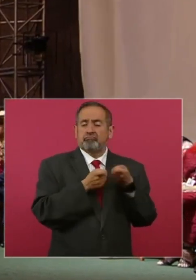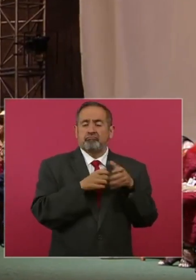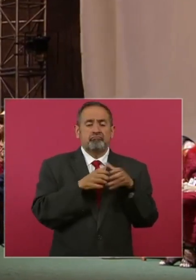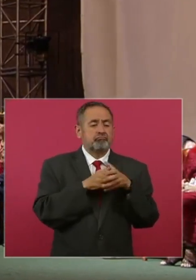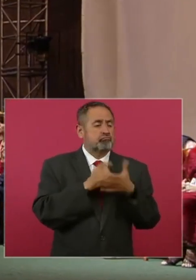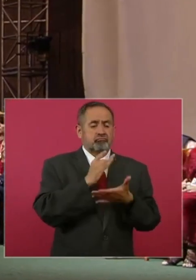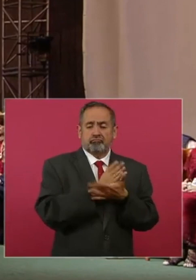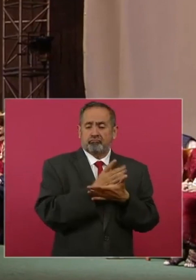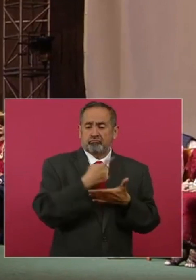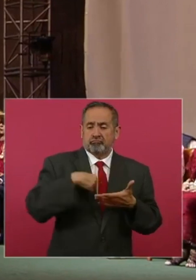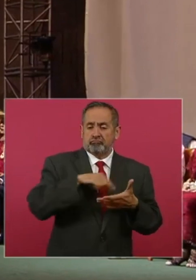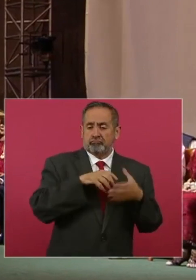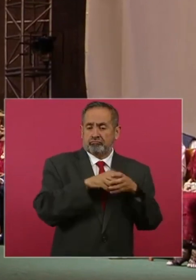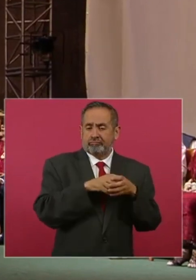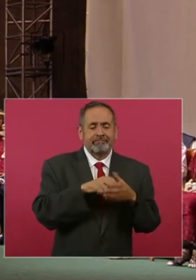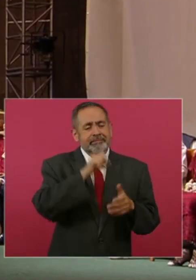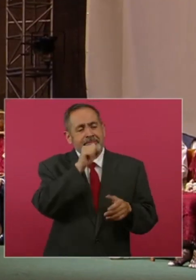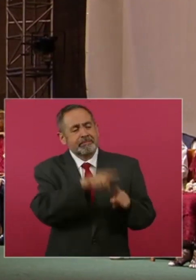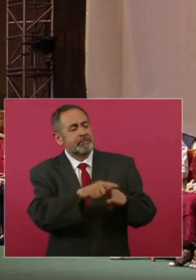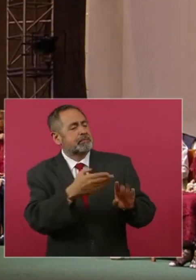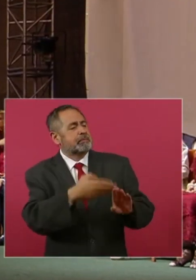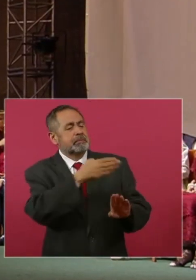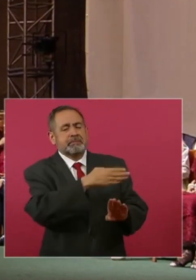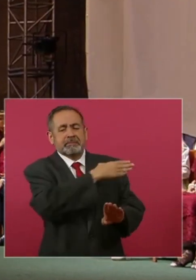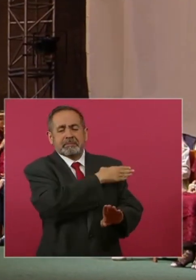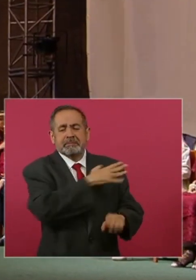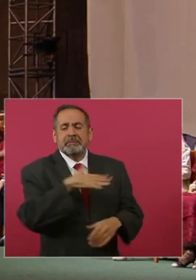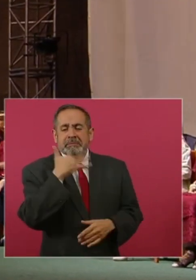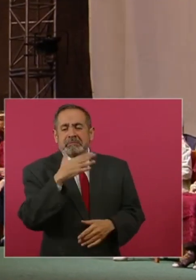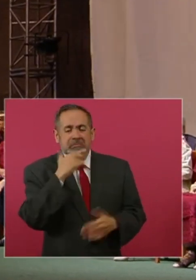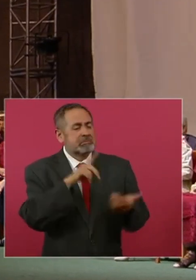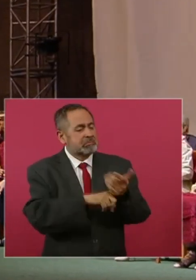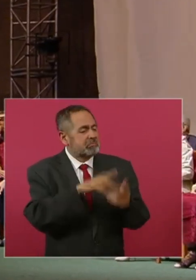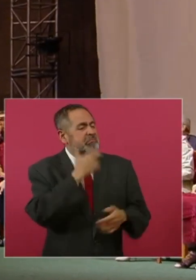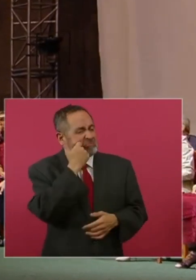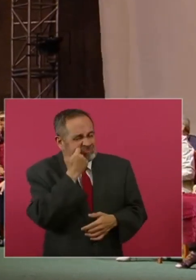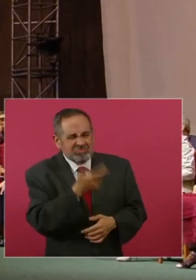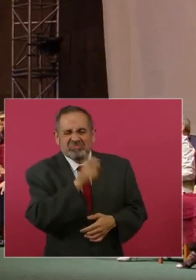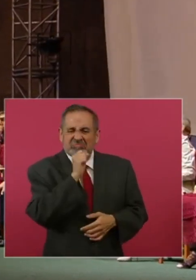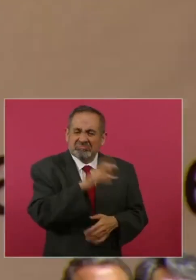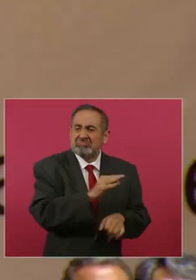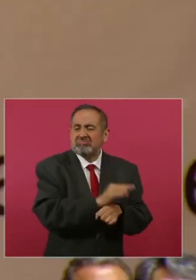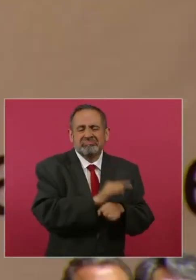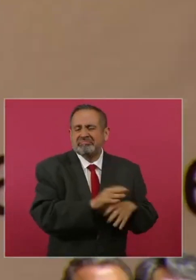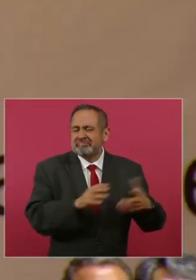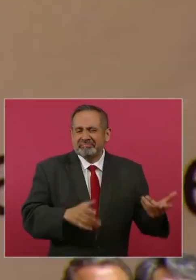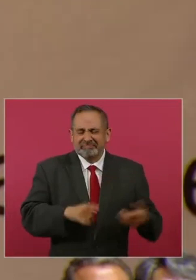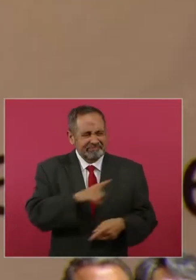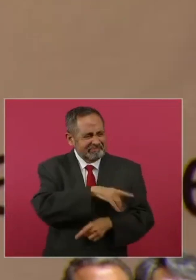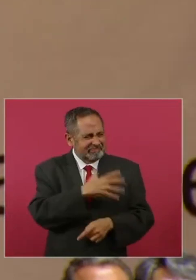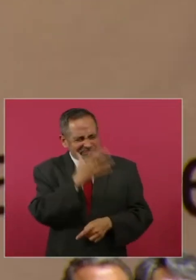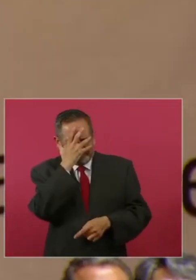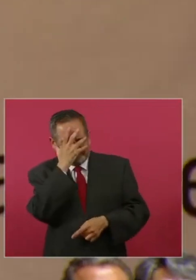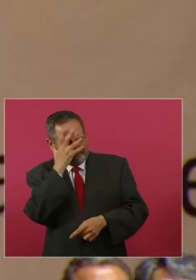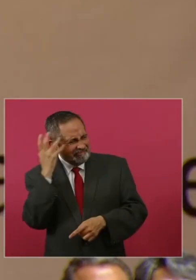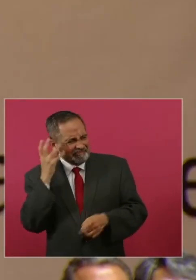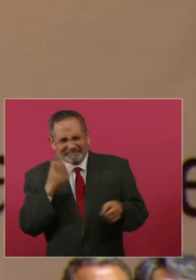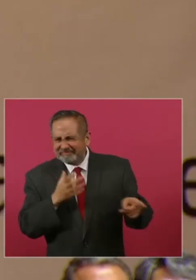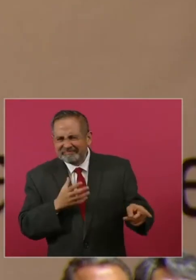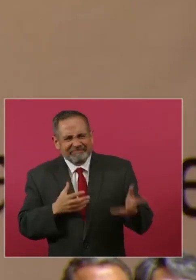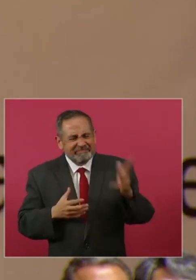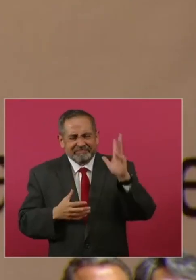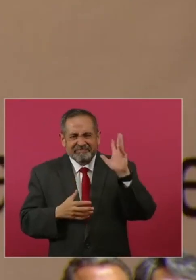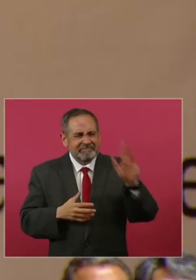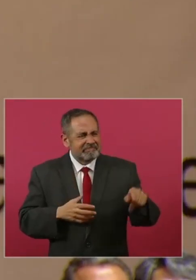Defienden el they antiguo régimen de corrupción y privilegios the old regimen of corruption de and privileges y